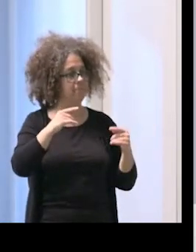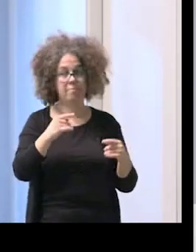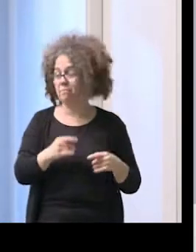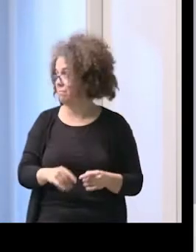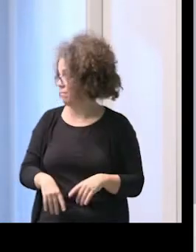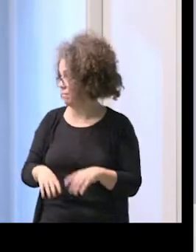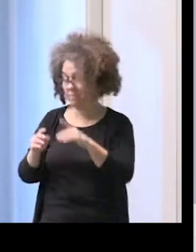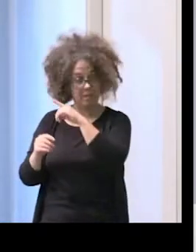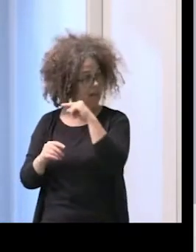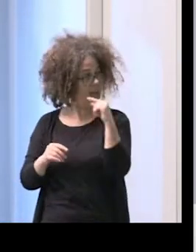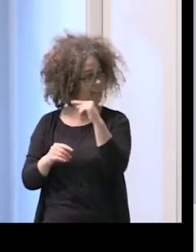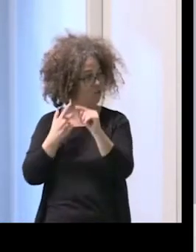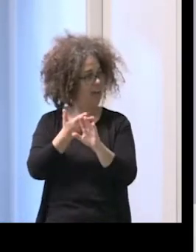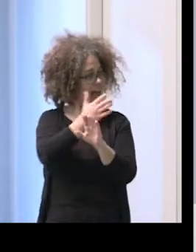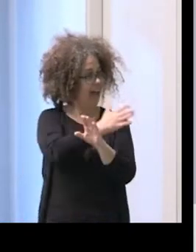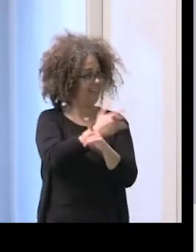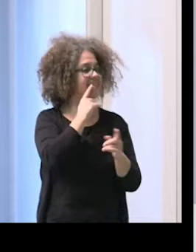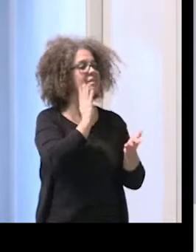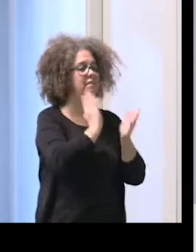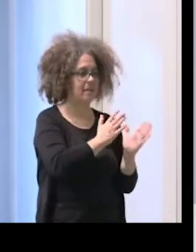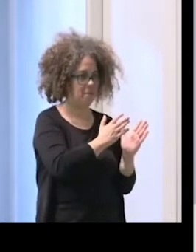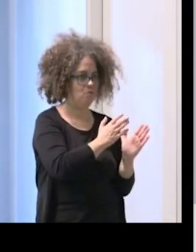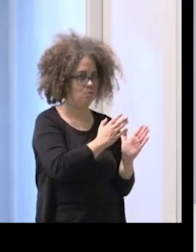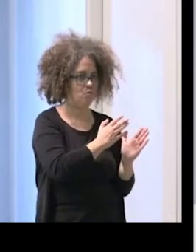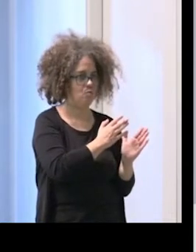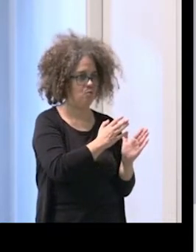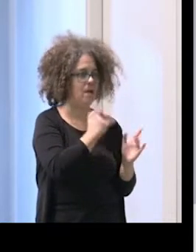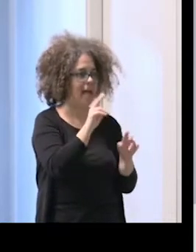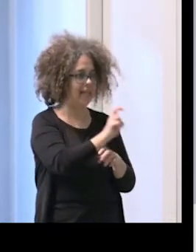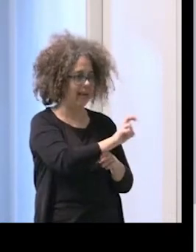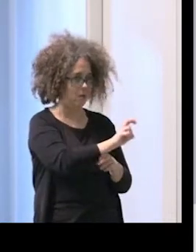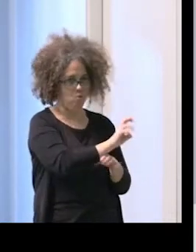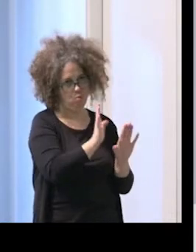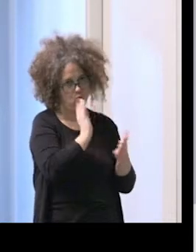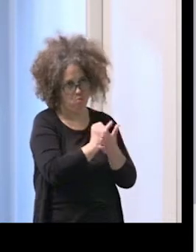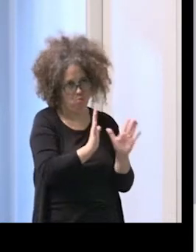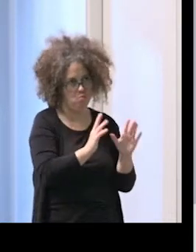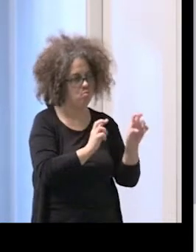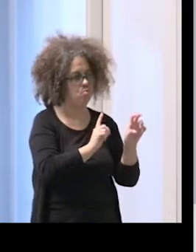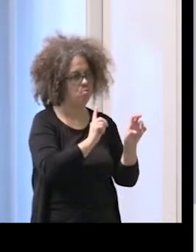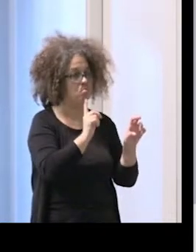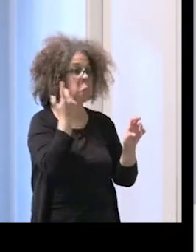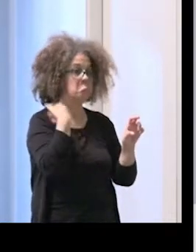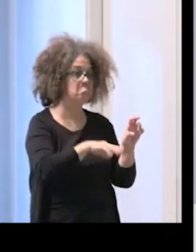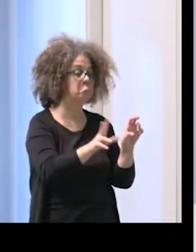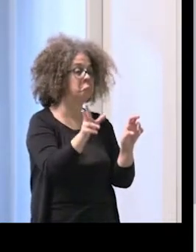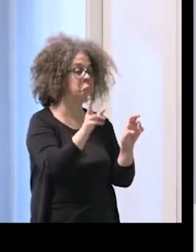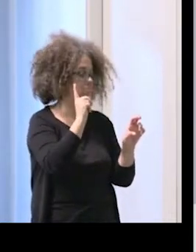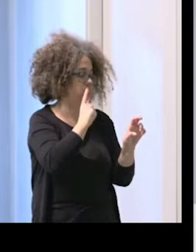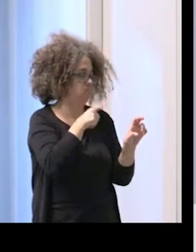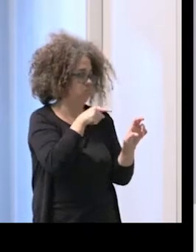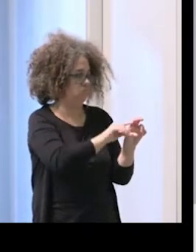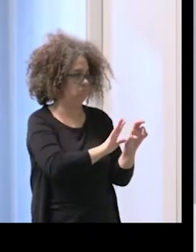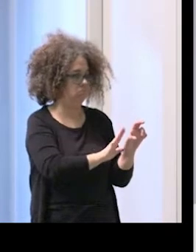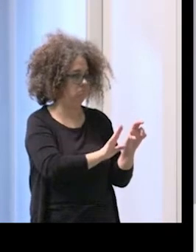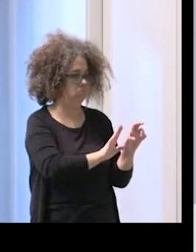potenciales evocados antes del tratamiento que produce la sordera en el gerbo. Después de la sordera, tenemos